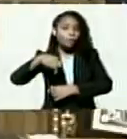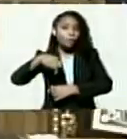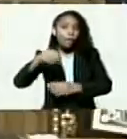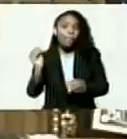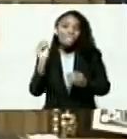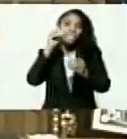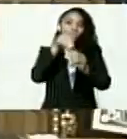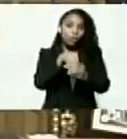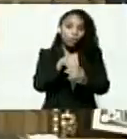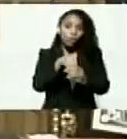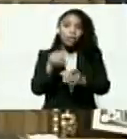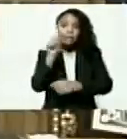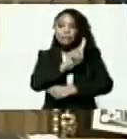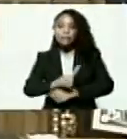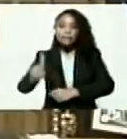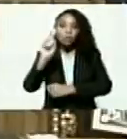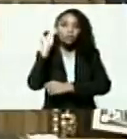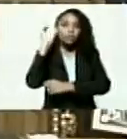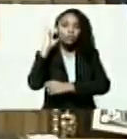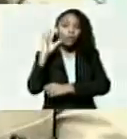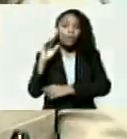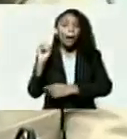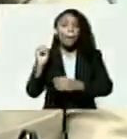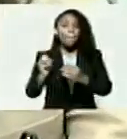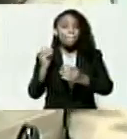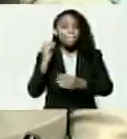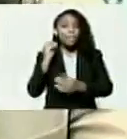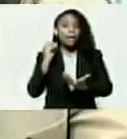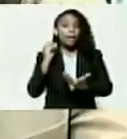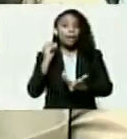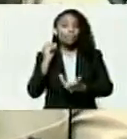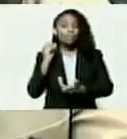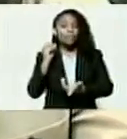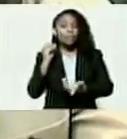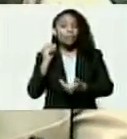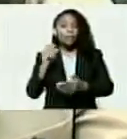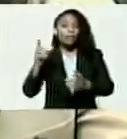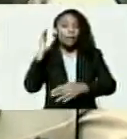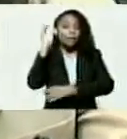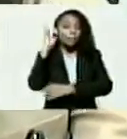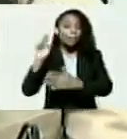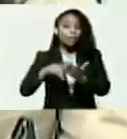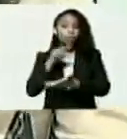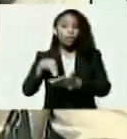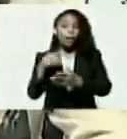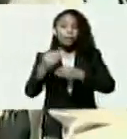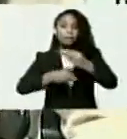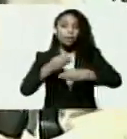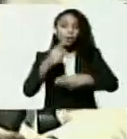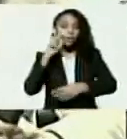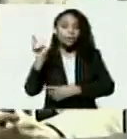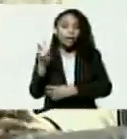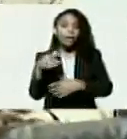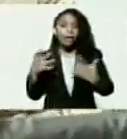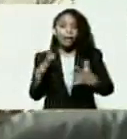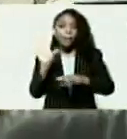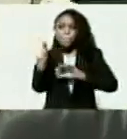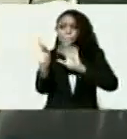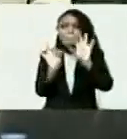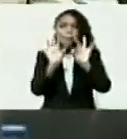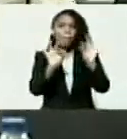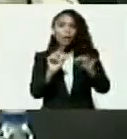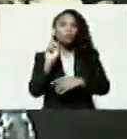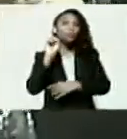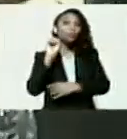dentro del hemiciclo de sesiones del Palacio Federal Legislativo, tuvieron la responsabilidad de elegir